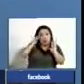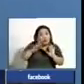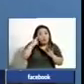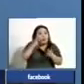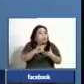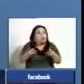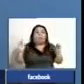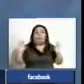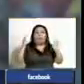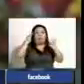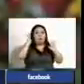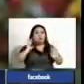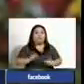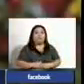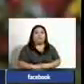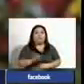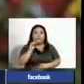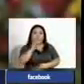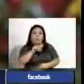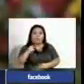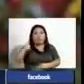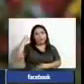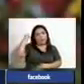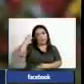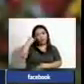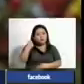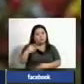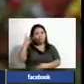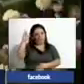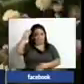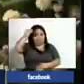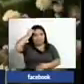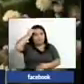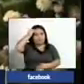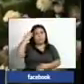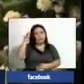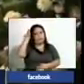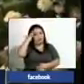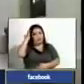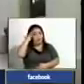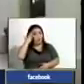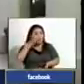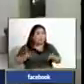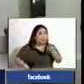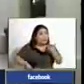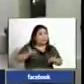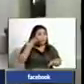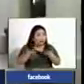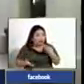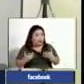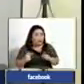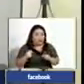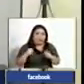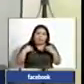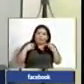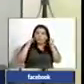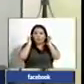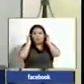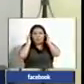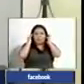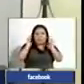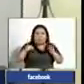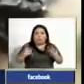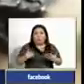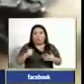no sabemos dónde está. Lo importante es estar preparado para una eventual situación de crisis emocional y salud